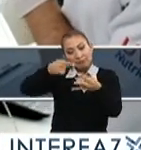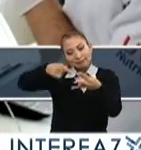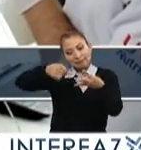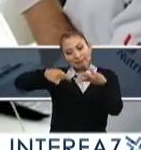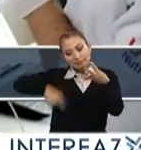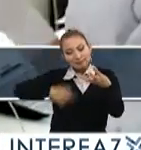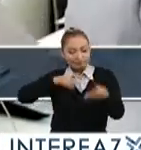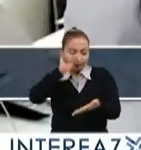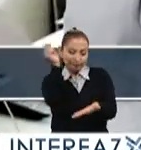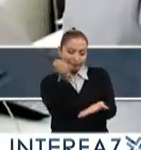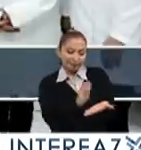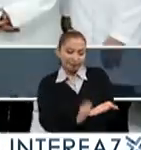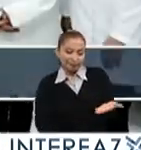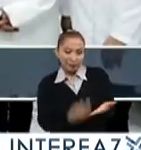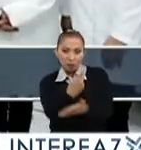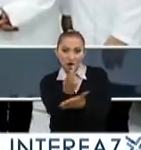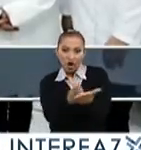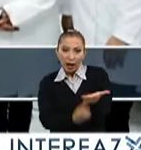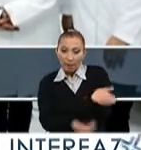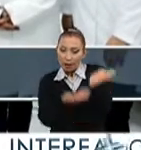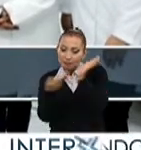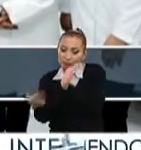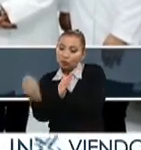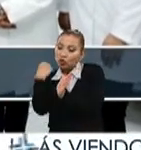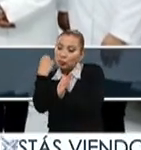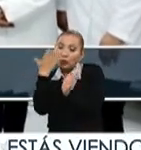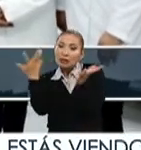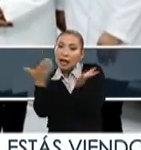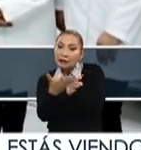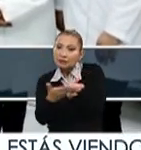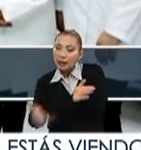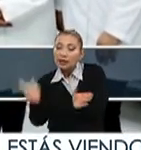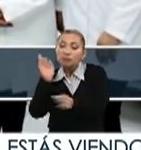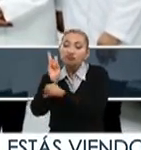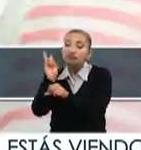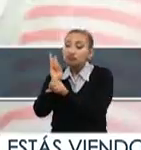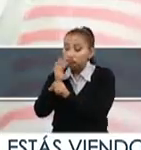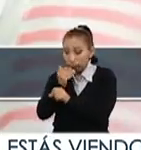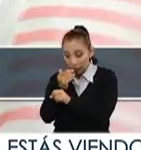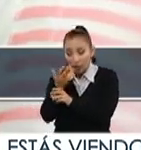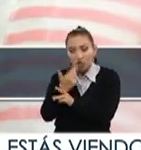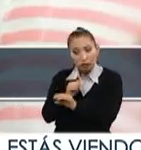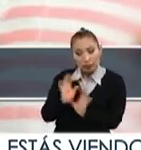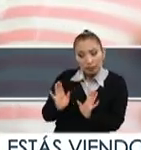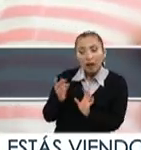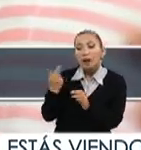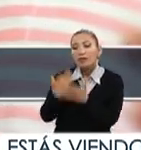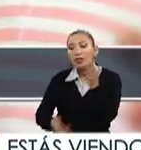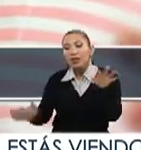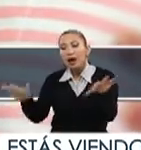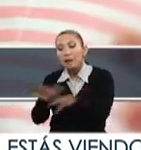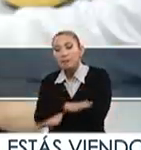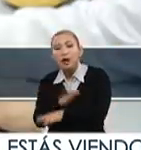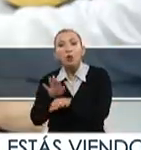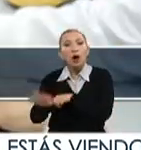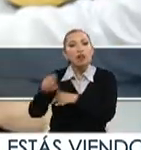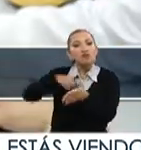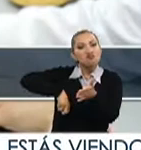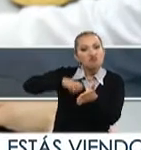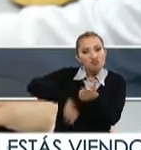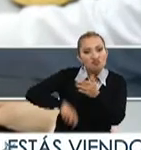la intervención, que es el diseño del plan, y que se ejecute. Y aparte el monitoreo, ¿no? Si está funcionando o no, qué se le tiene que cambiar, qué se le tiene